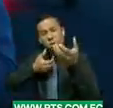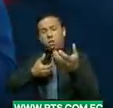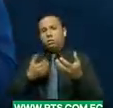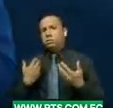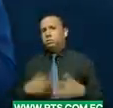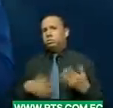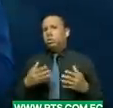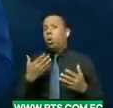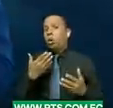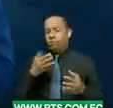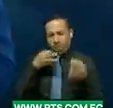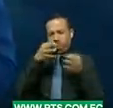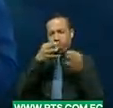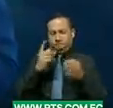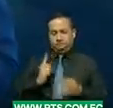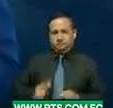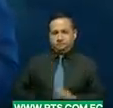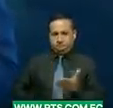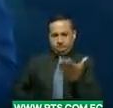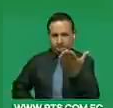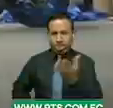en la siguiente nota.